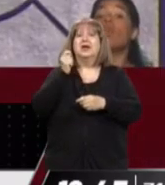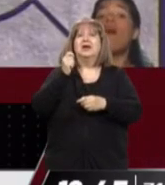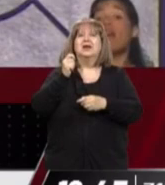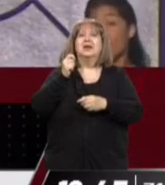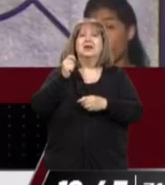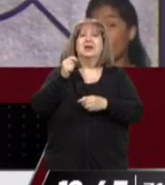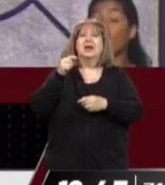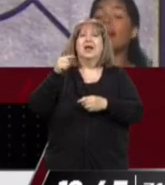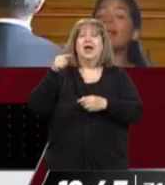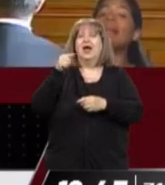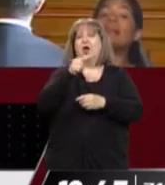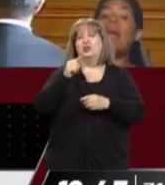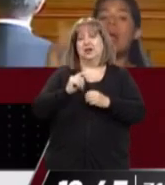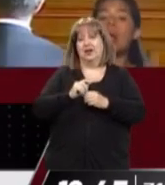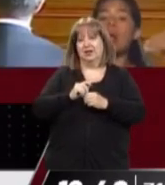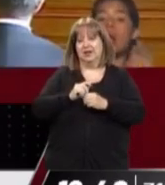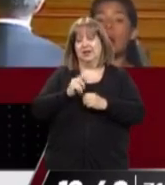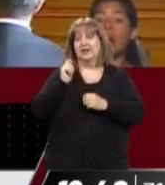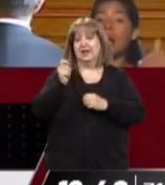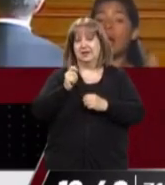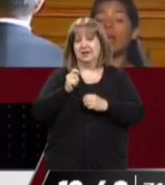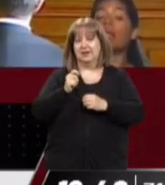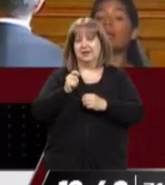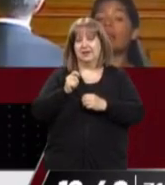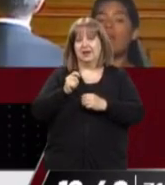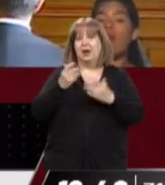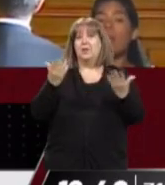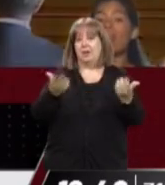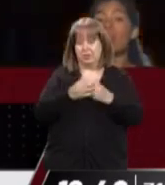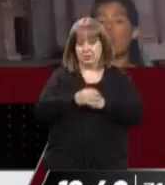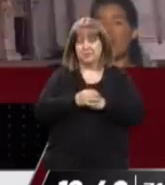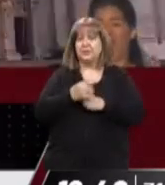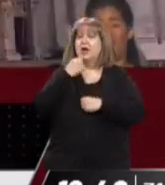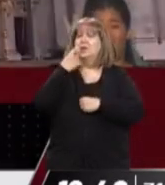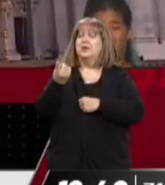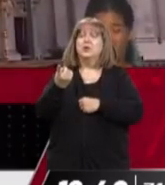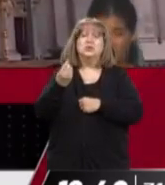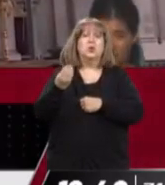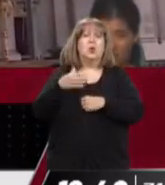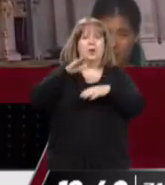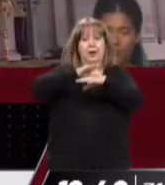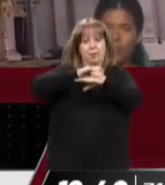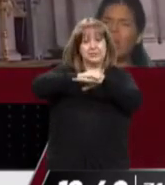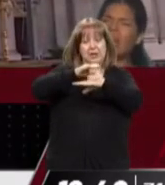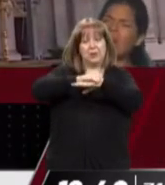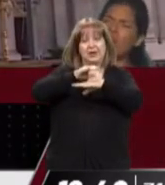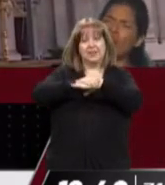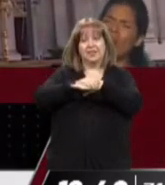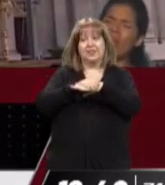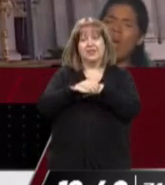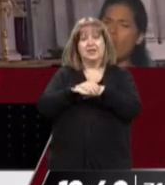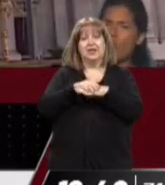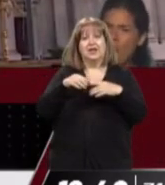contra cuando sea tan explícito las inconductas del tribunal. ¿Qué responsabilidad tiene la oposición que ya manifestó